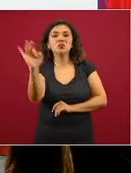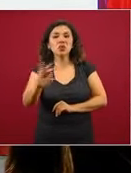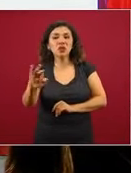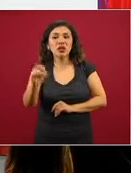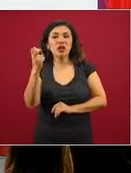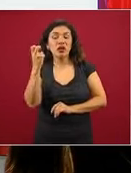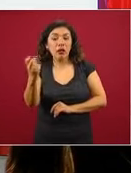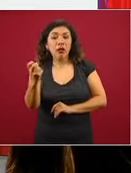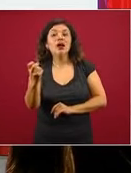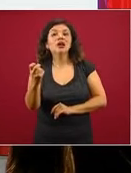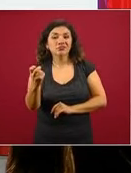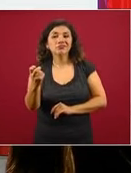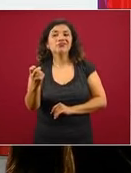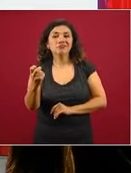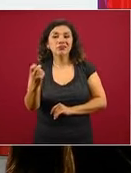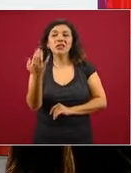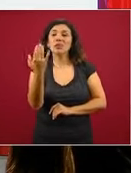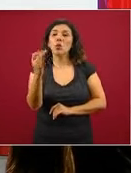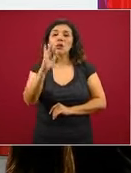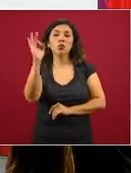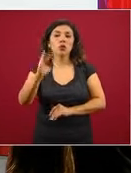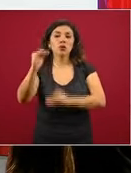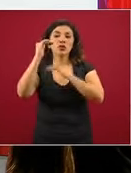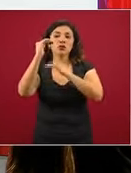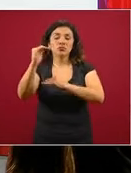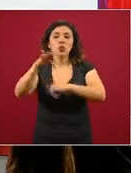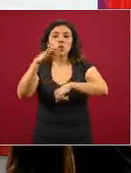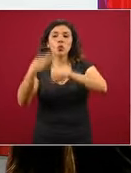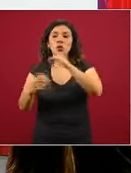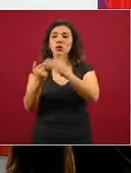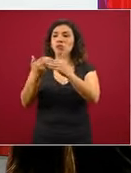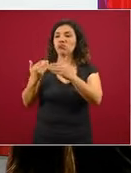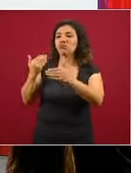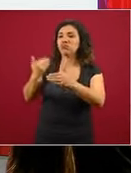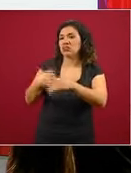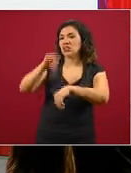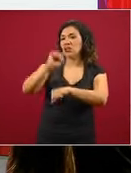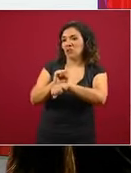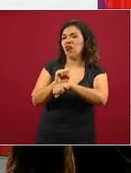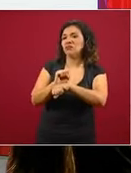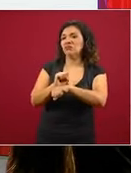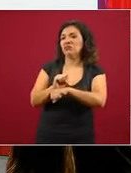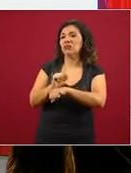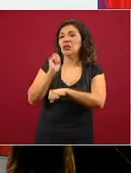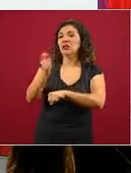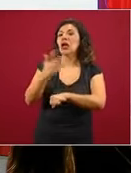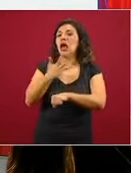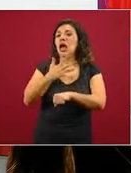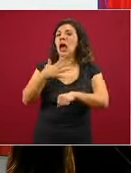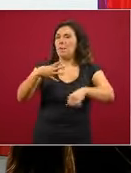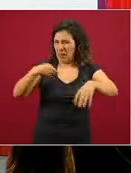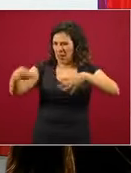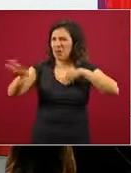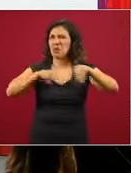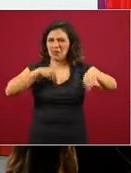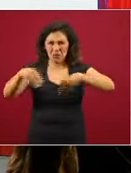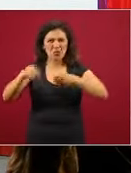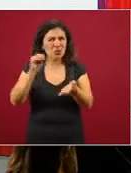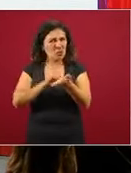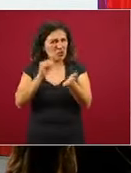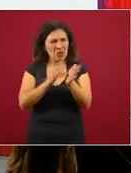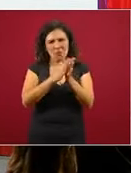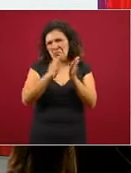y estar en el 50% en las últimas semanas. Es decir, más allá que había una transmisión,